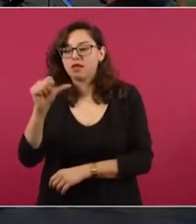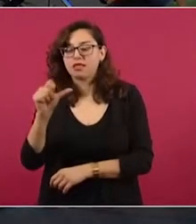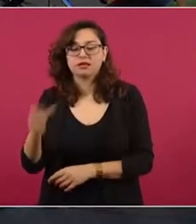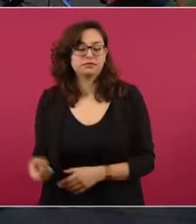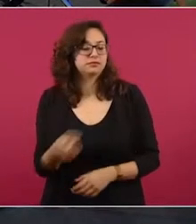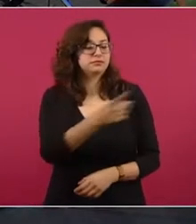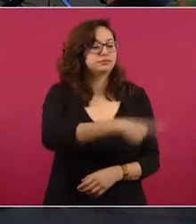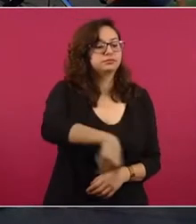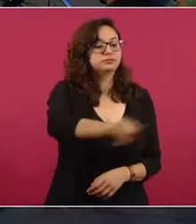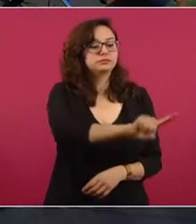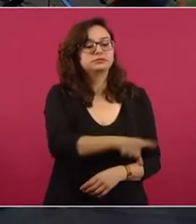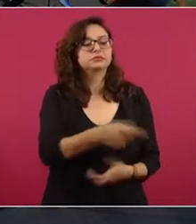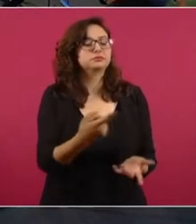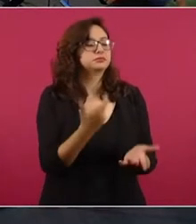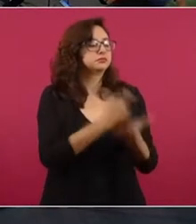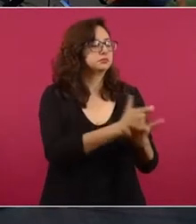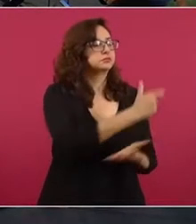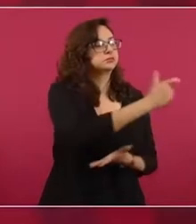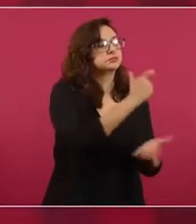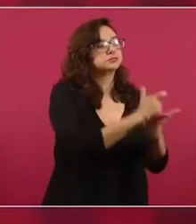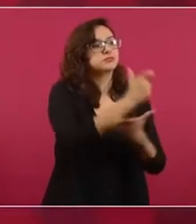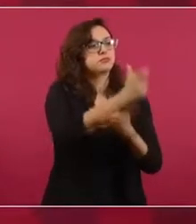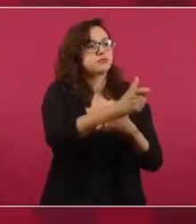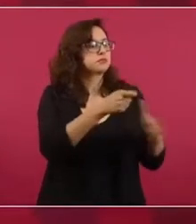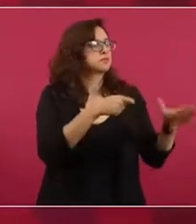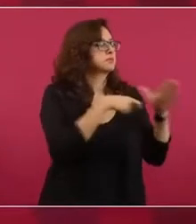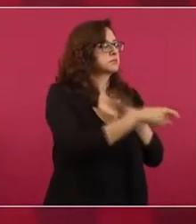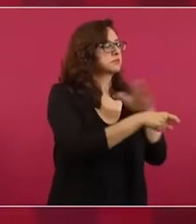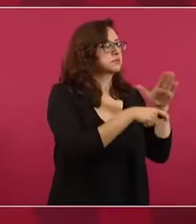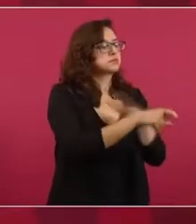o los votos que compran, o los votos